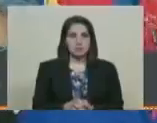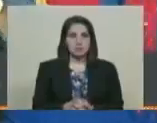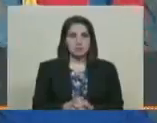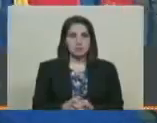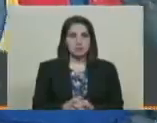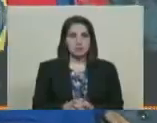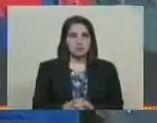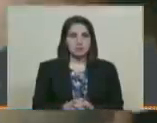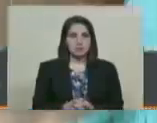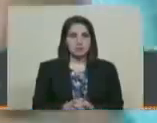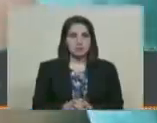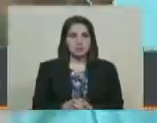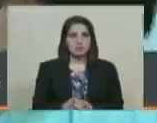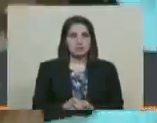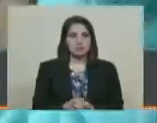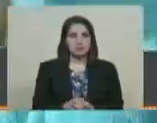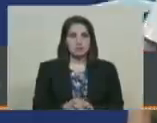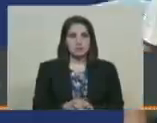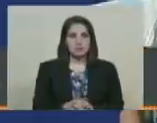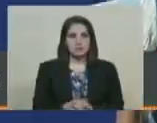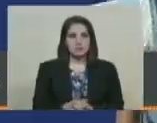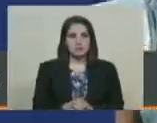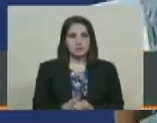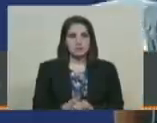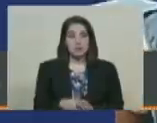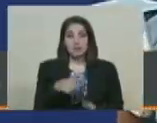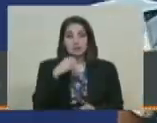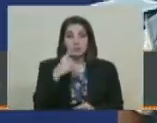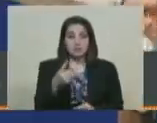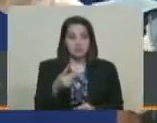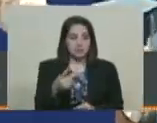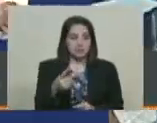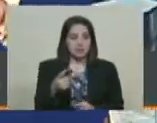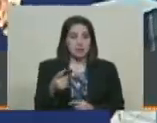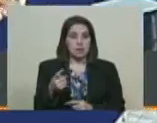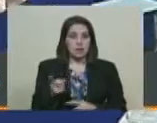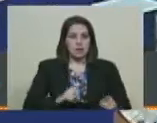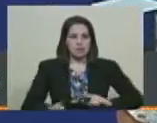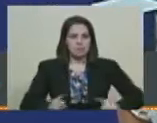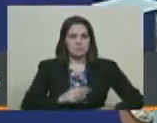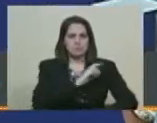Y debemos, yo se lo dije a la Dirección Nacional del PPT,